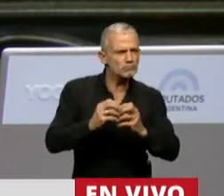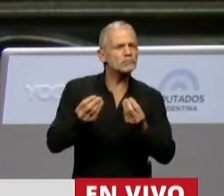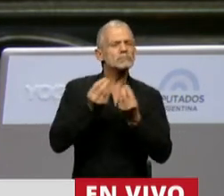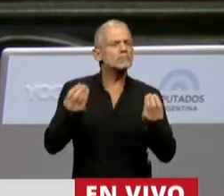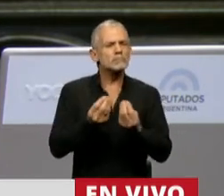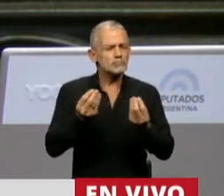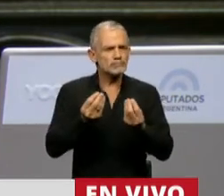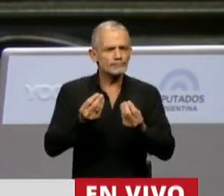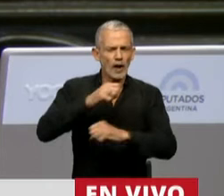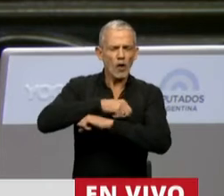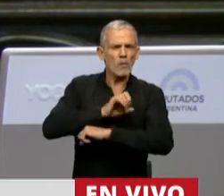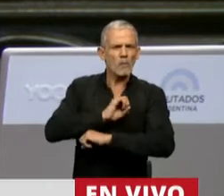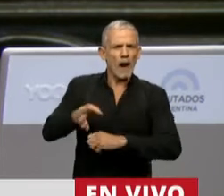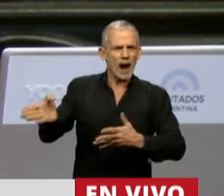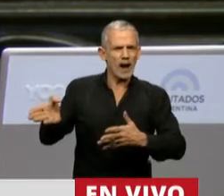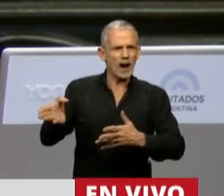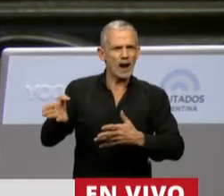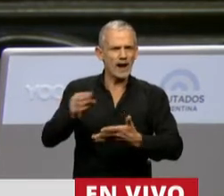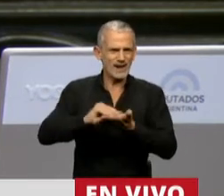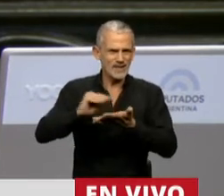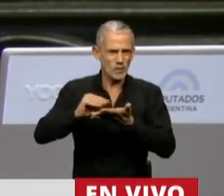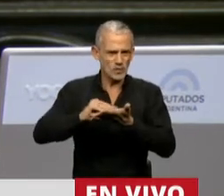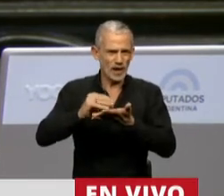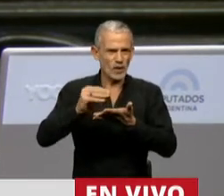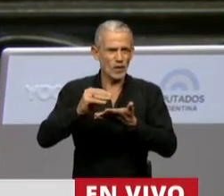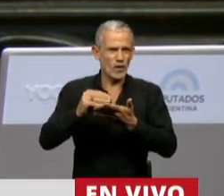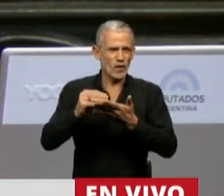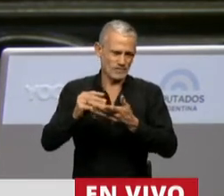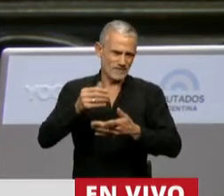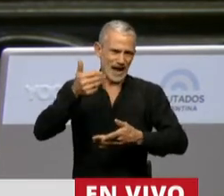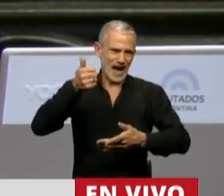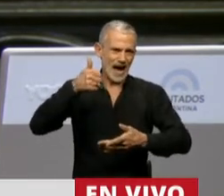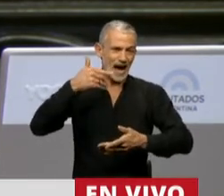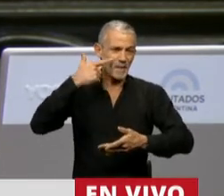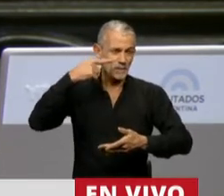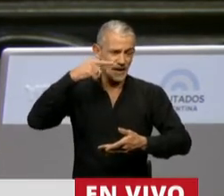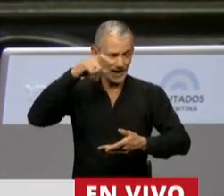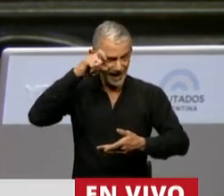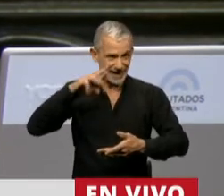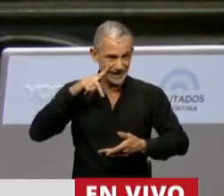la inconducta del diputado renunciante Aimieri,